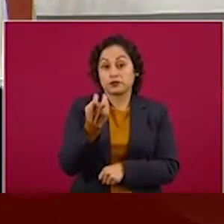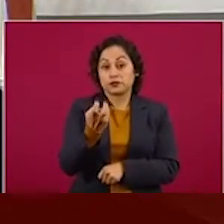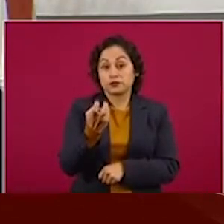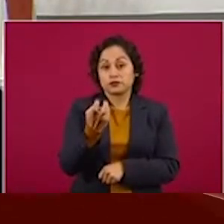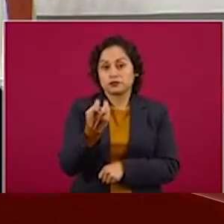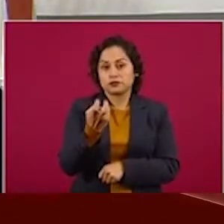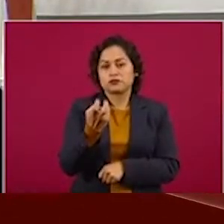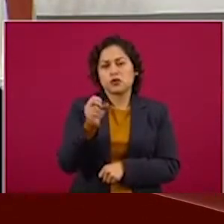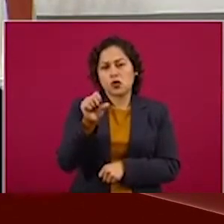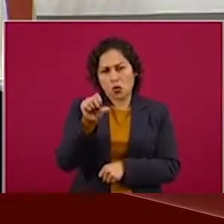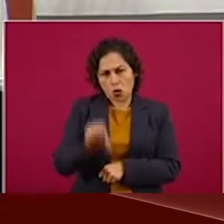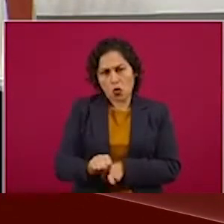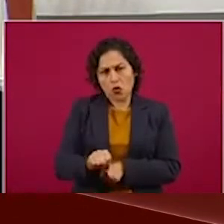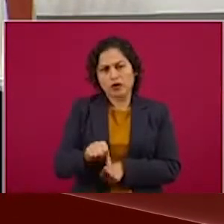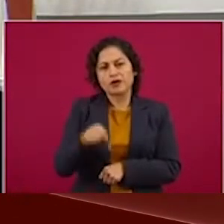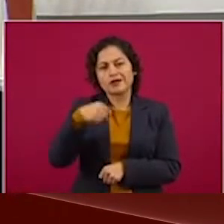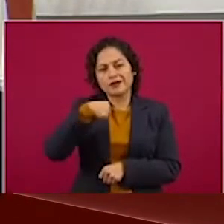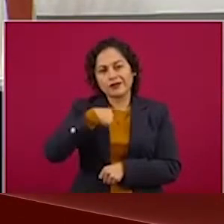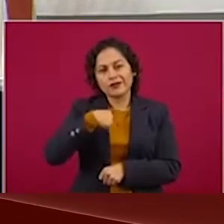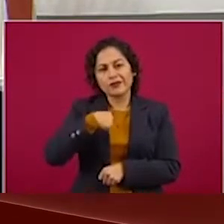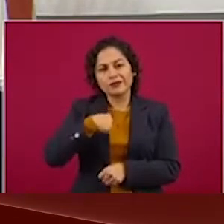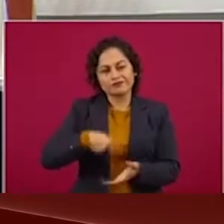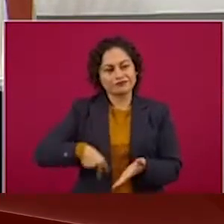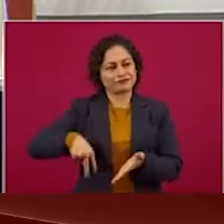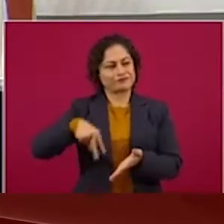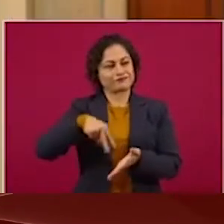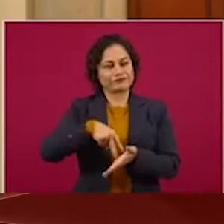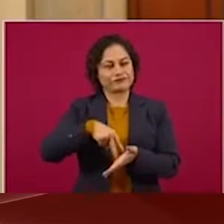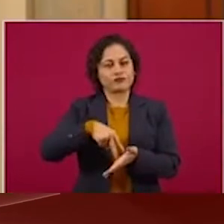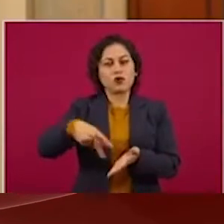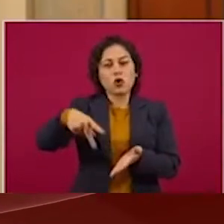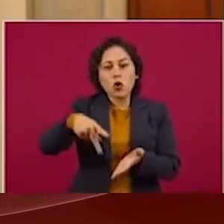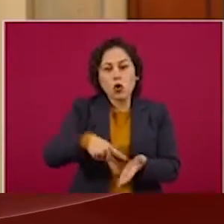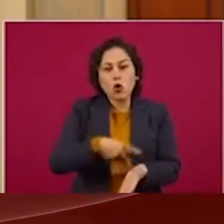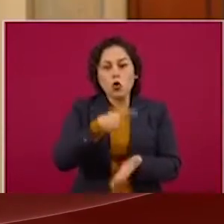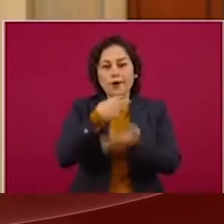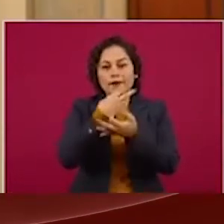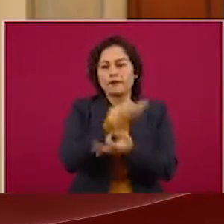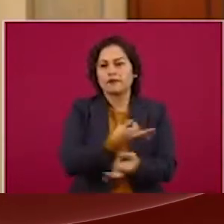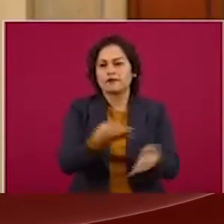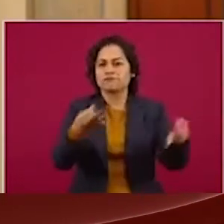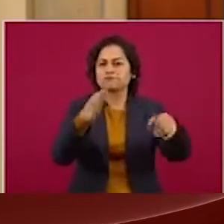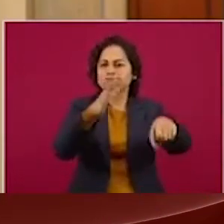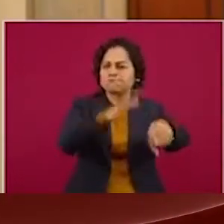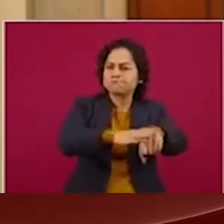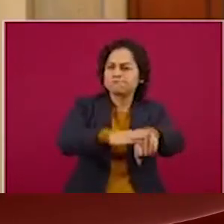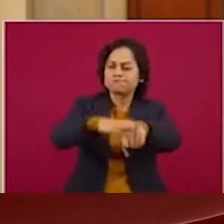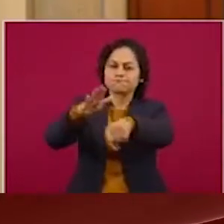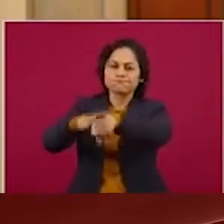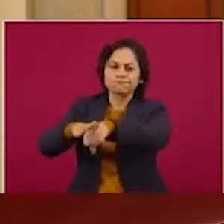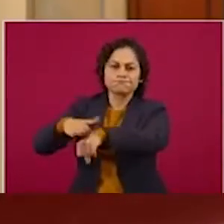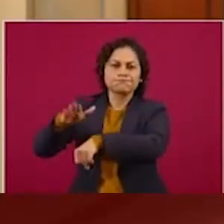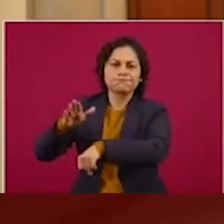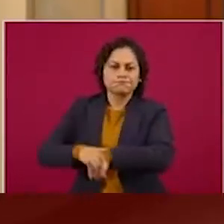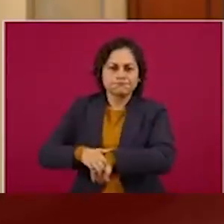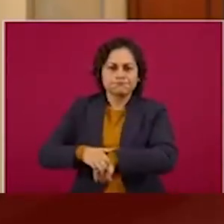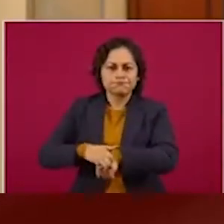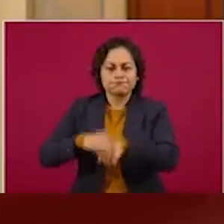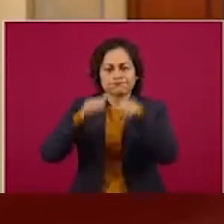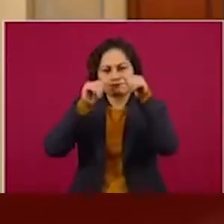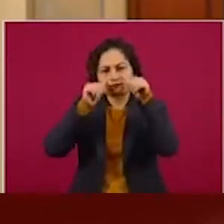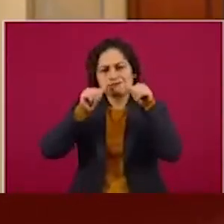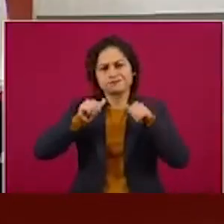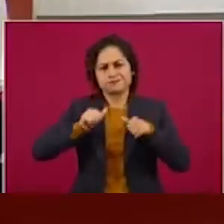como dolor de garganta, cabeza o cuerpo cortado, llamar inmediatamente a la atención médica. 7.